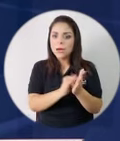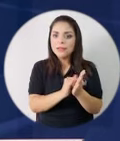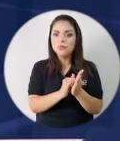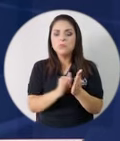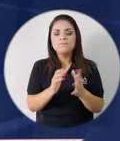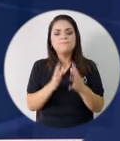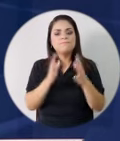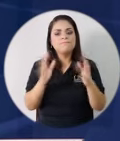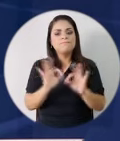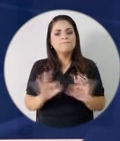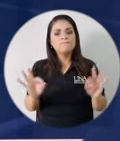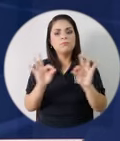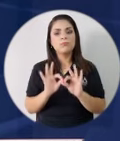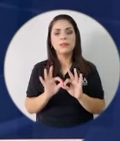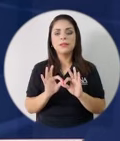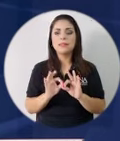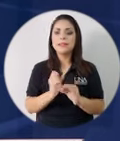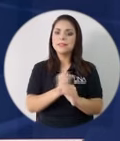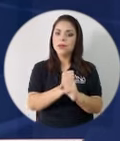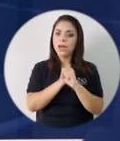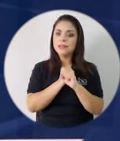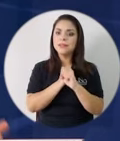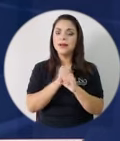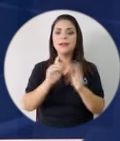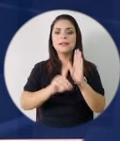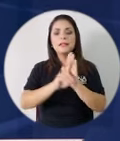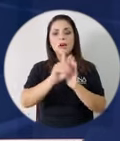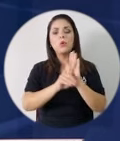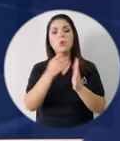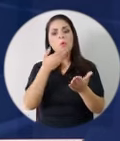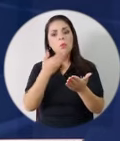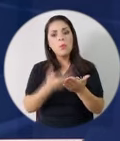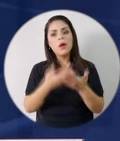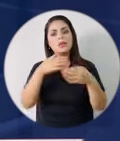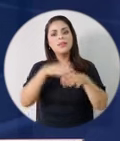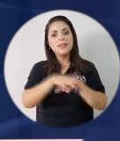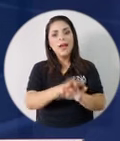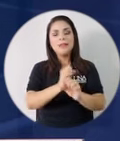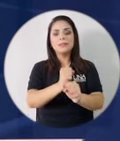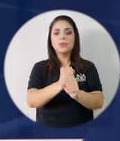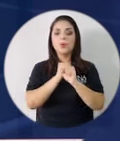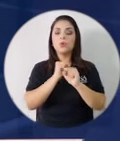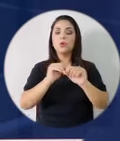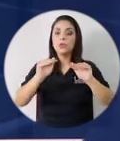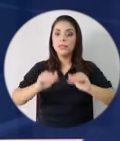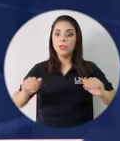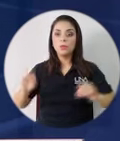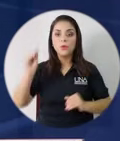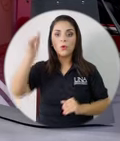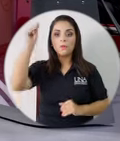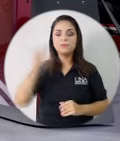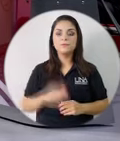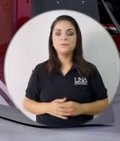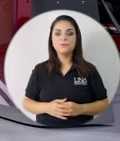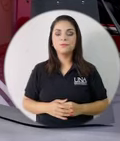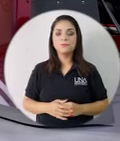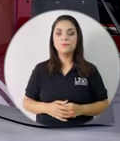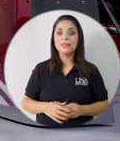efecto en esto tan importante que es garantizar el desarrollo óptimo, integral y seguro de nuestras niñas, niños y